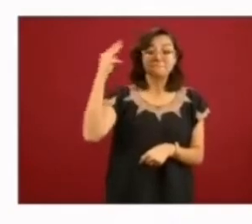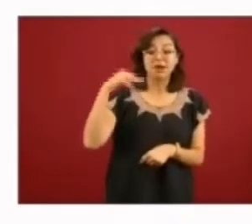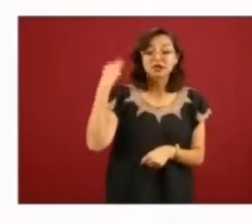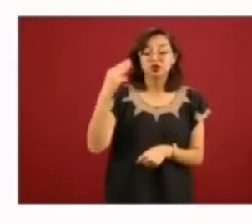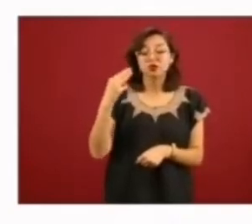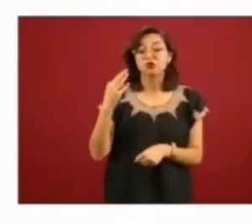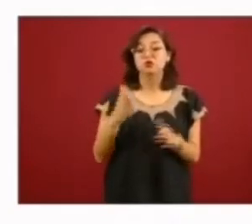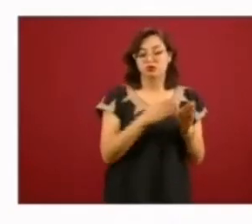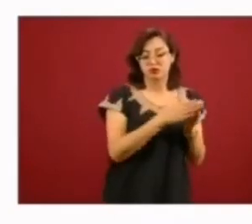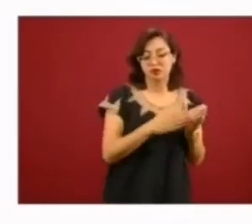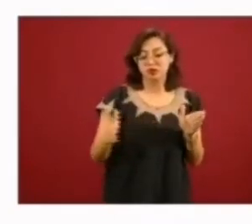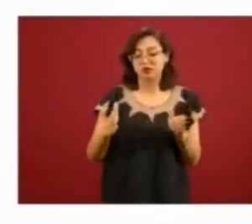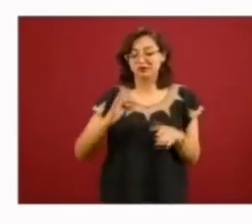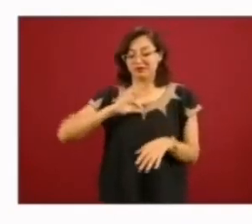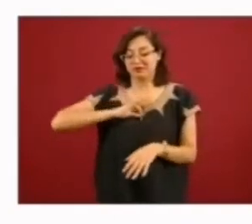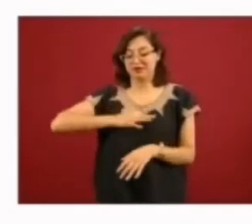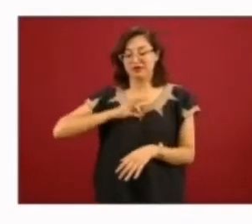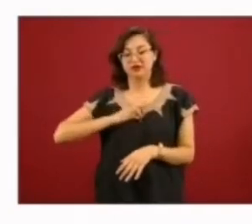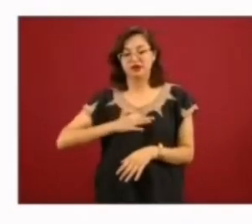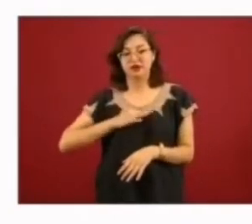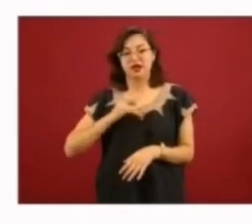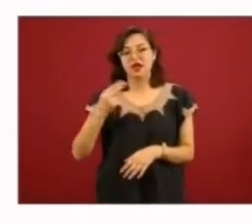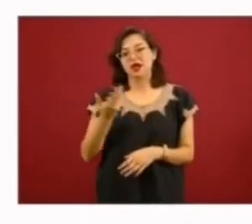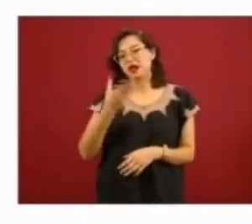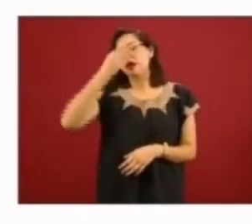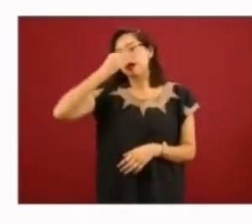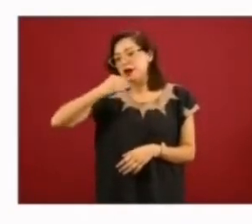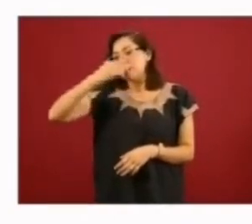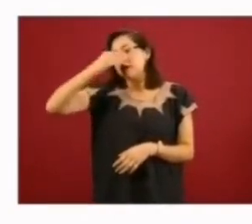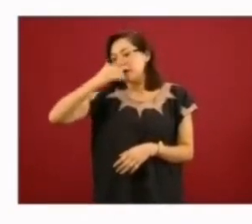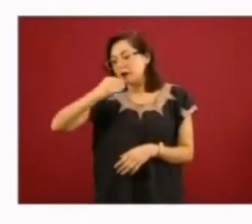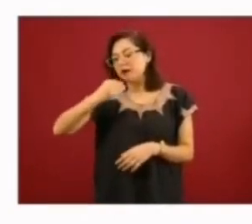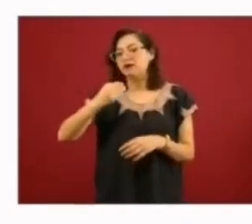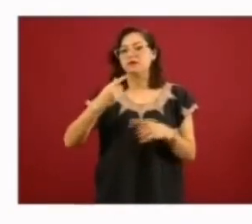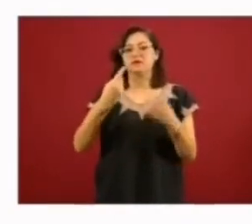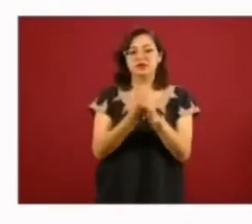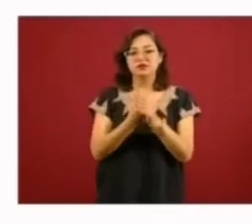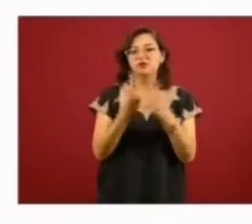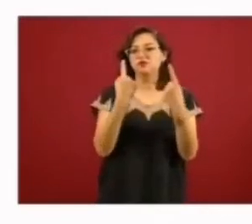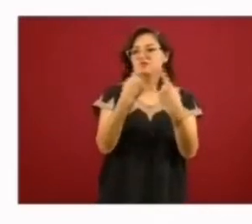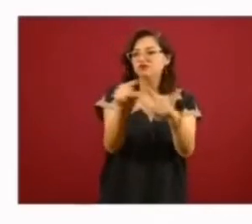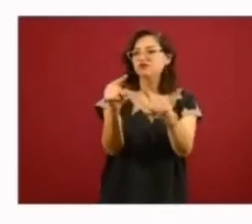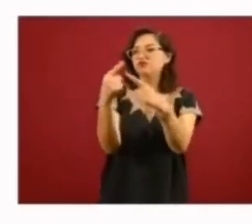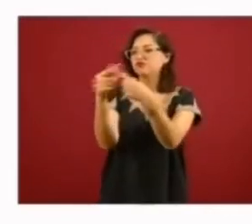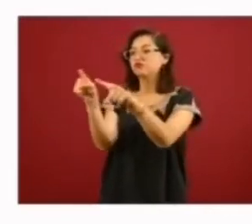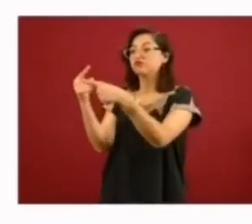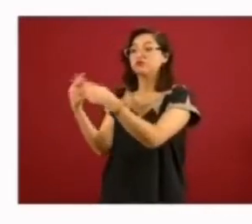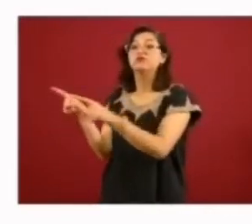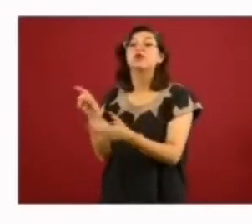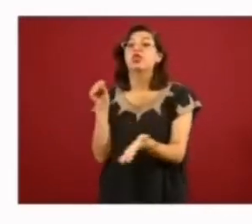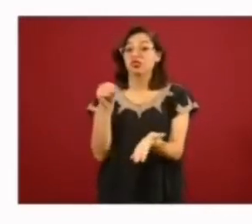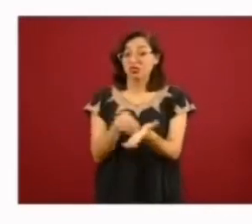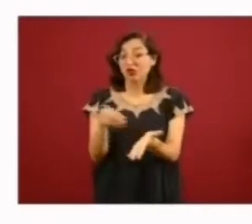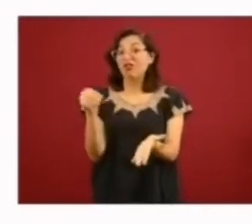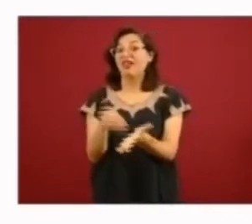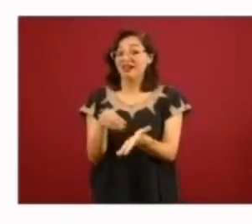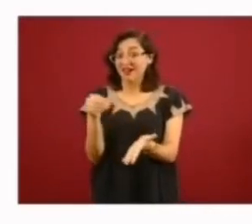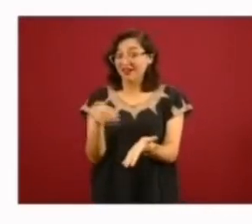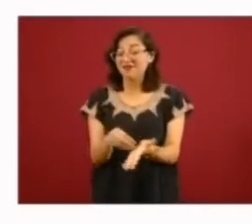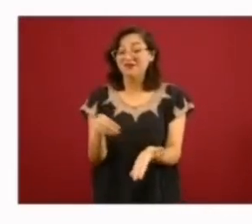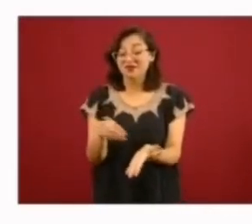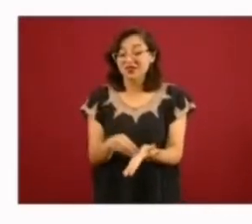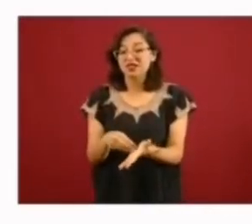contribución importante del virus influenza o de los distintos tipos del virus influenza, que estábamos todavía en la temporada